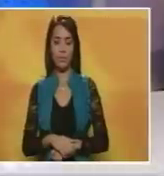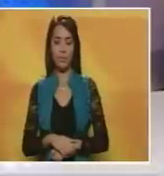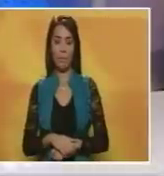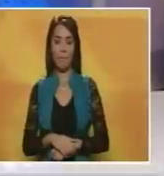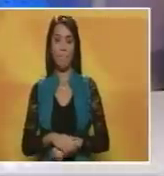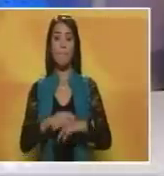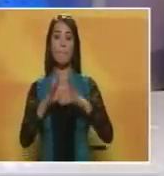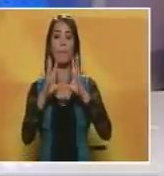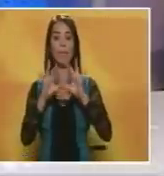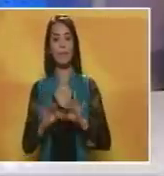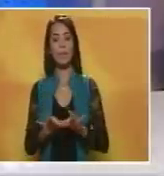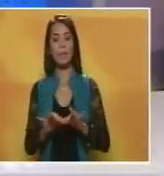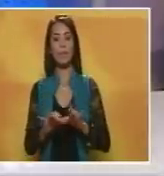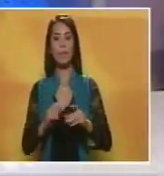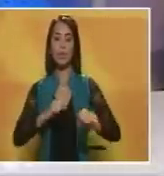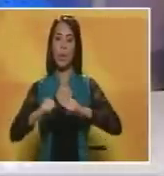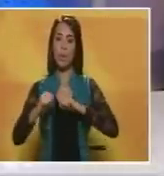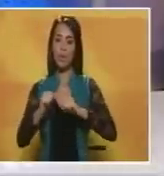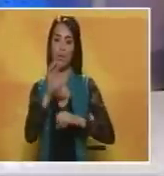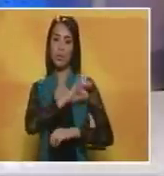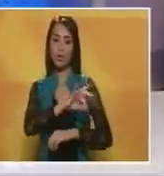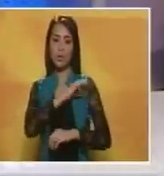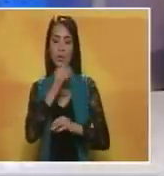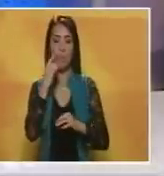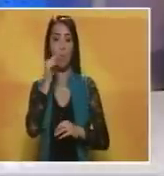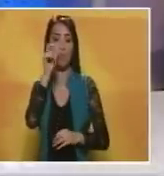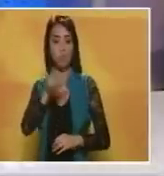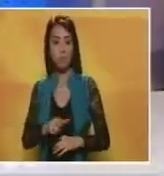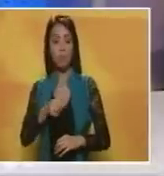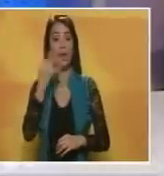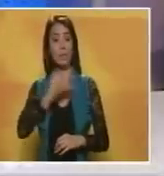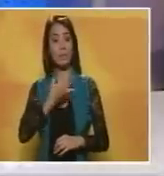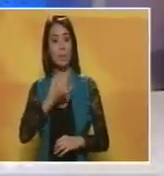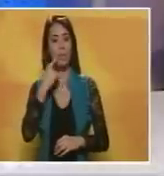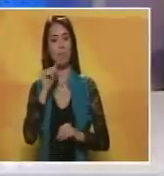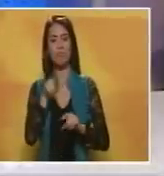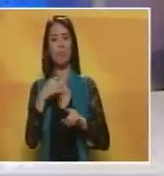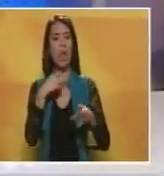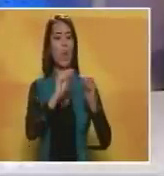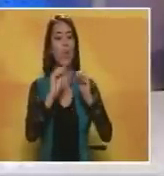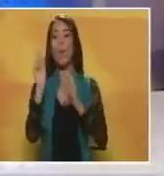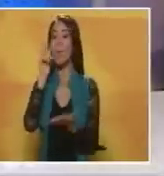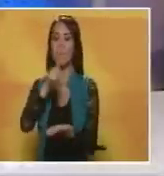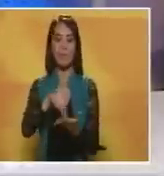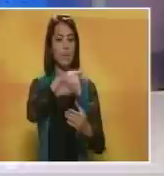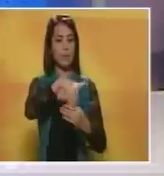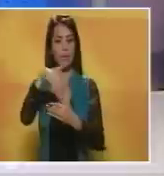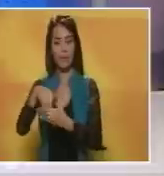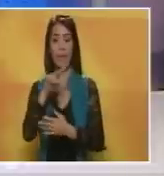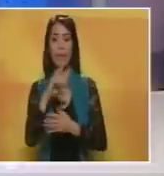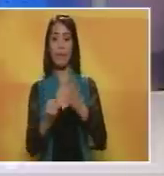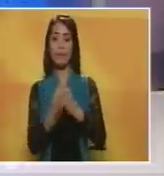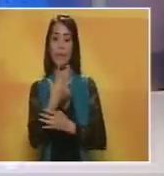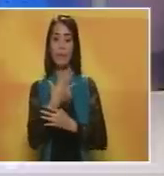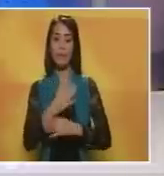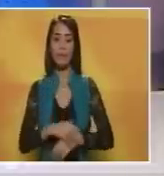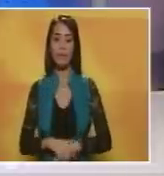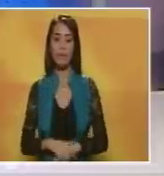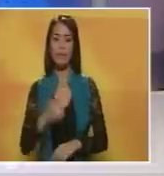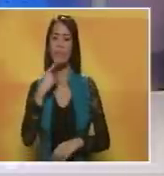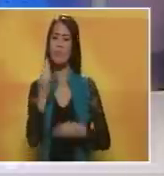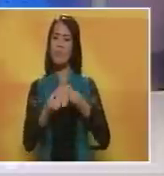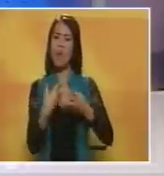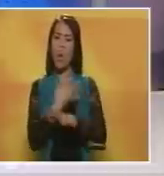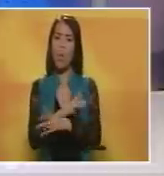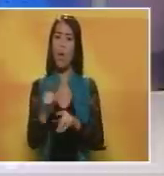el secretario general del movimiento al socialismo felipe mujica aseguró que quienes llaman a no participar en los comicios del 20 de mayo le están haciendo